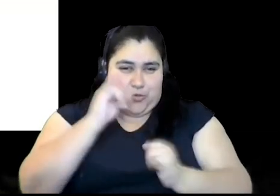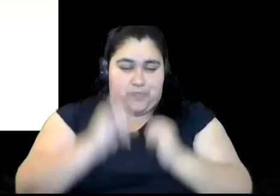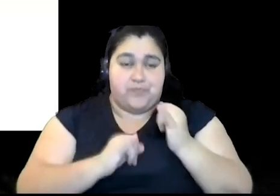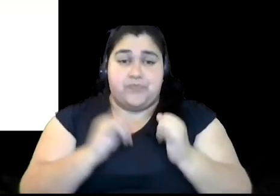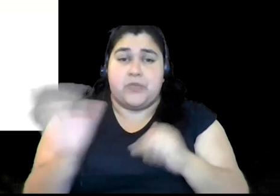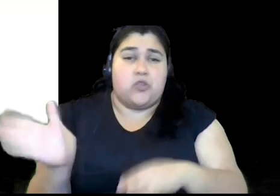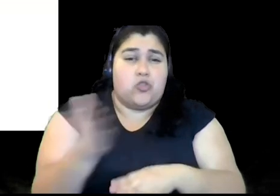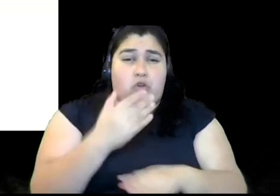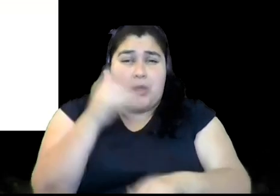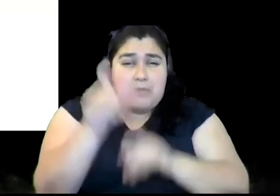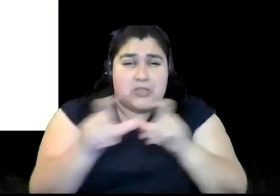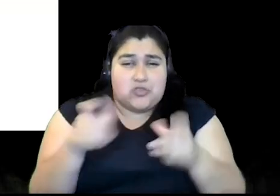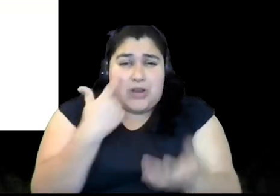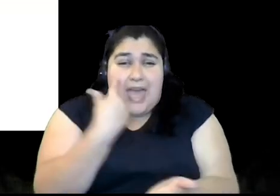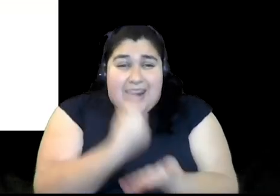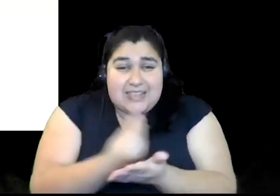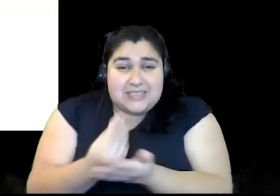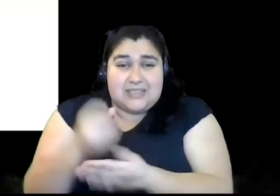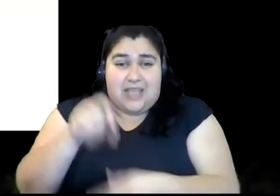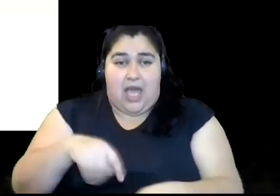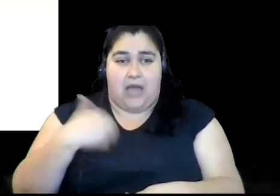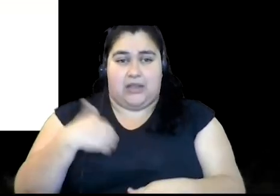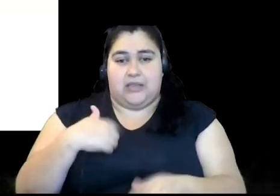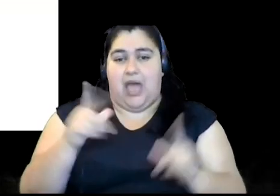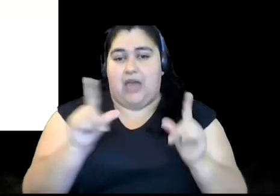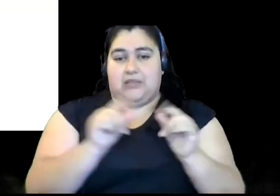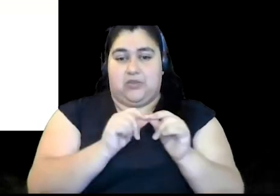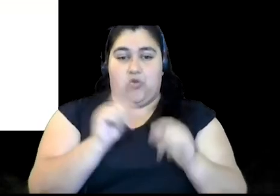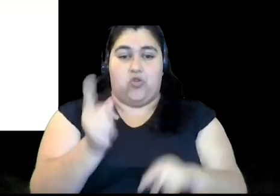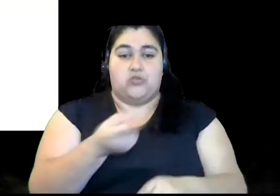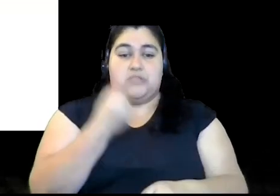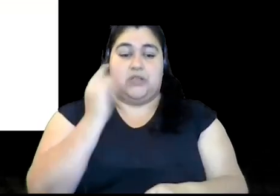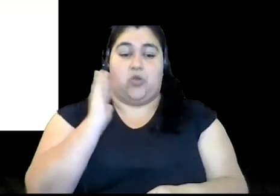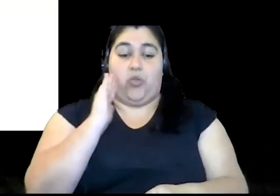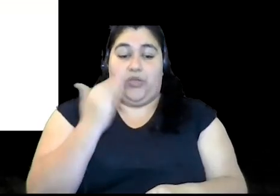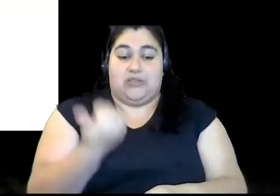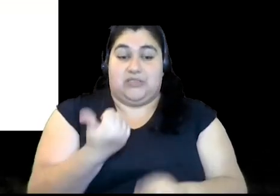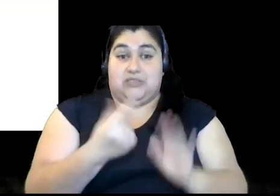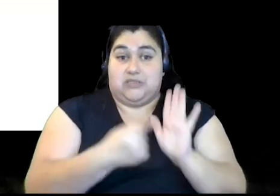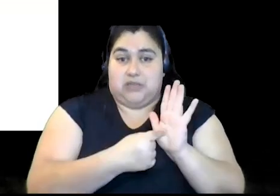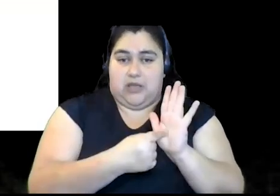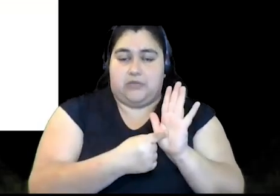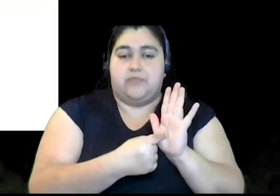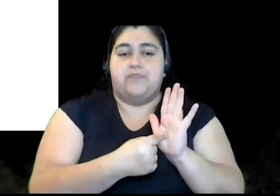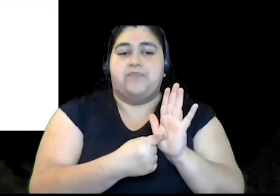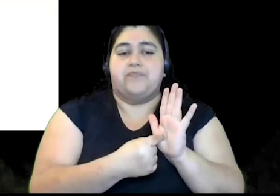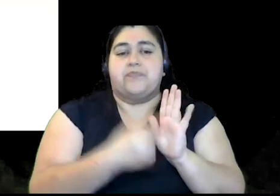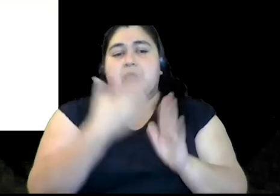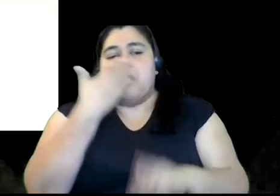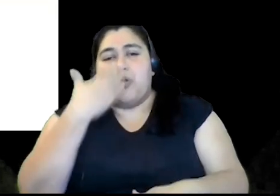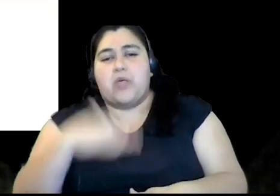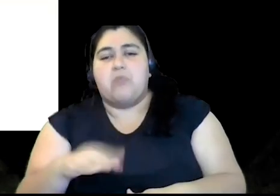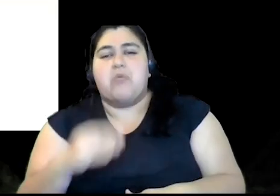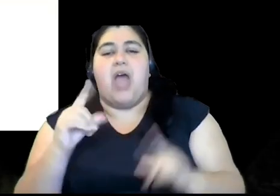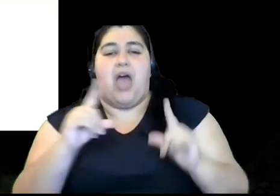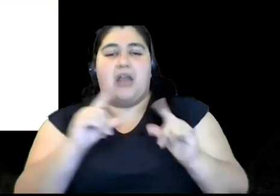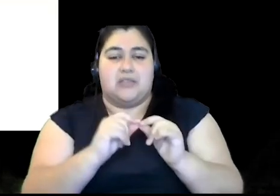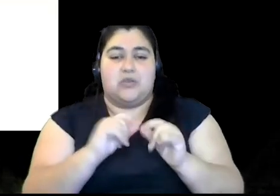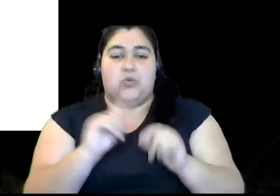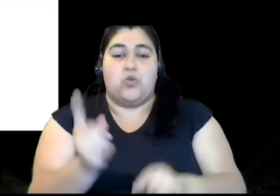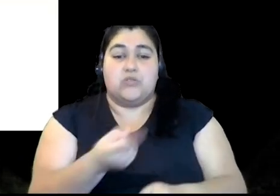Todo residente yo lo tengo definido en el artículo 116, pero luego tenemos en el